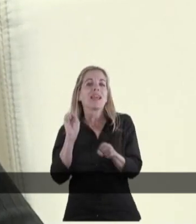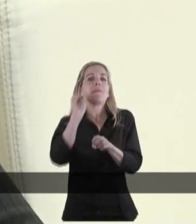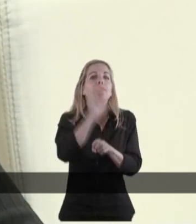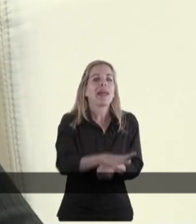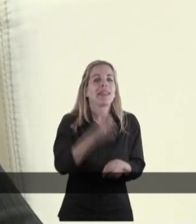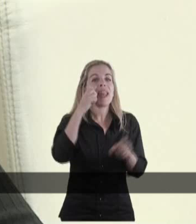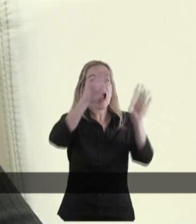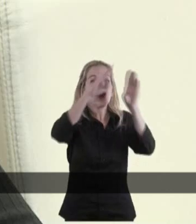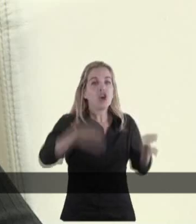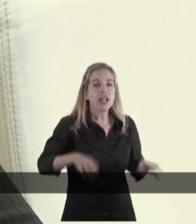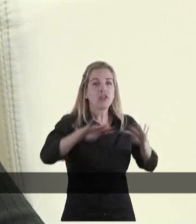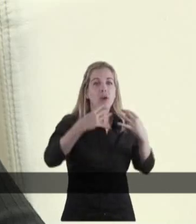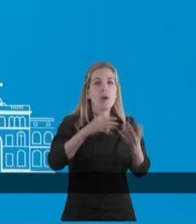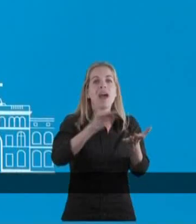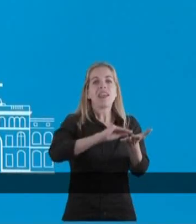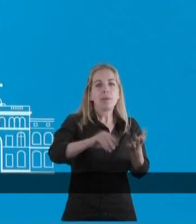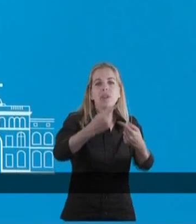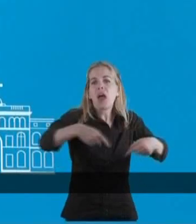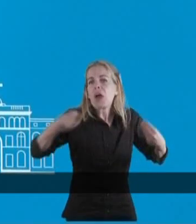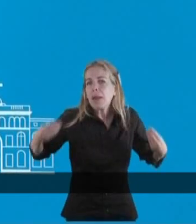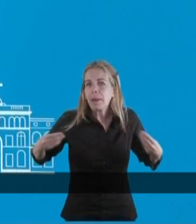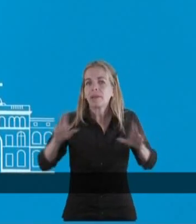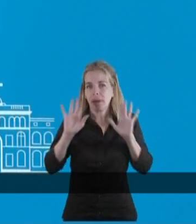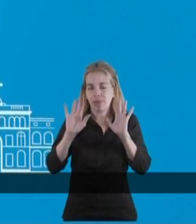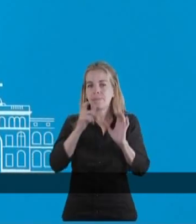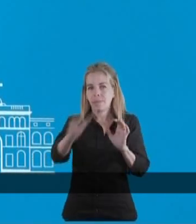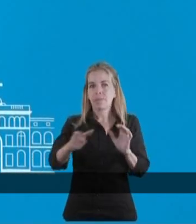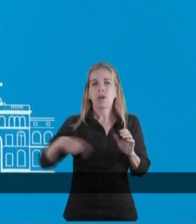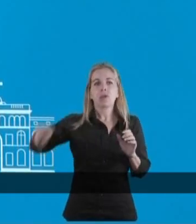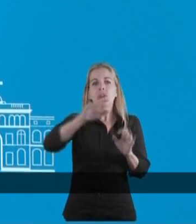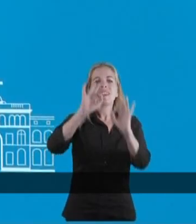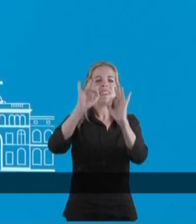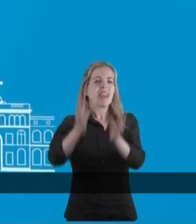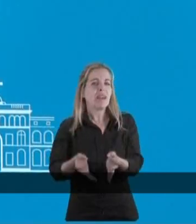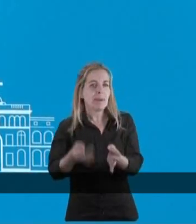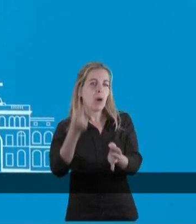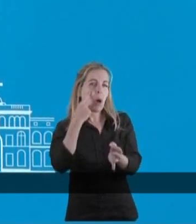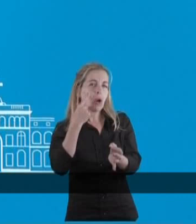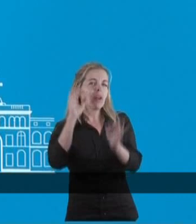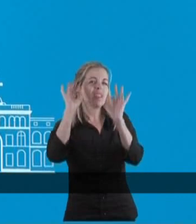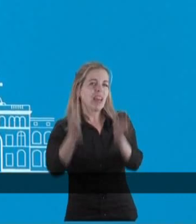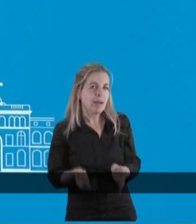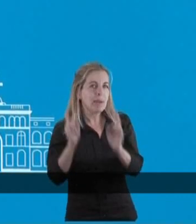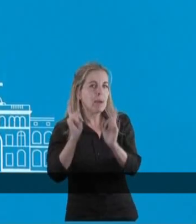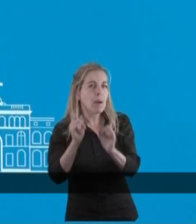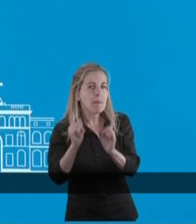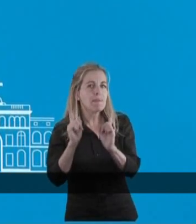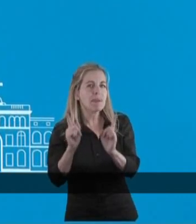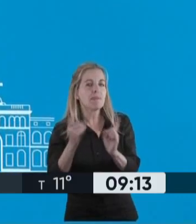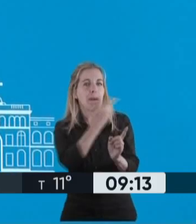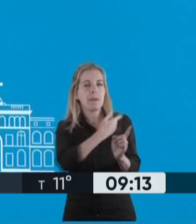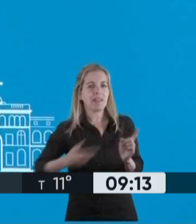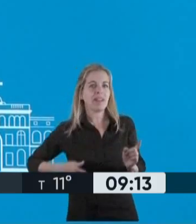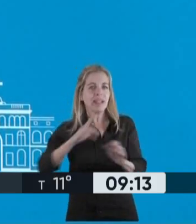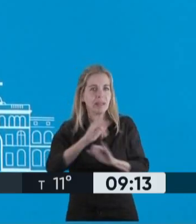Cámara de Diputados. Gracias. Todos sabemos bien y conocemos, lo hemos dicho aquí mismo muchas veces, pero él mismo lo ha dicho personalmente, la